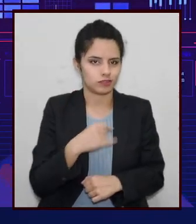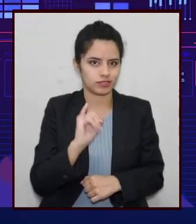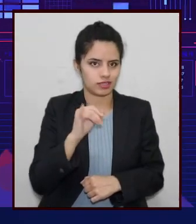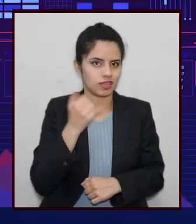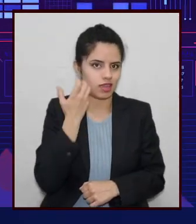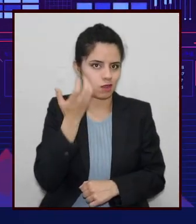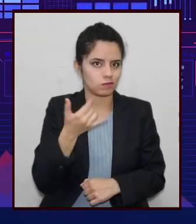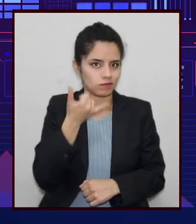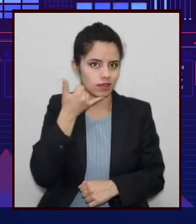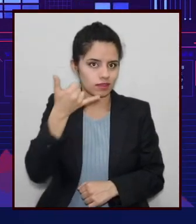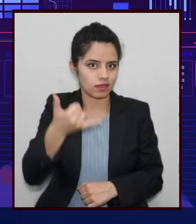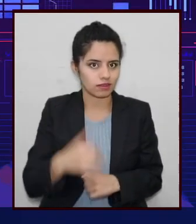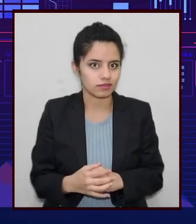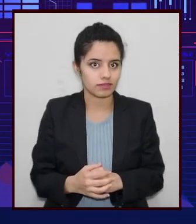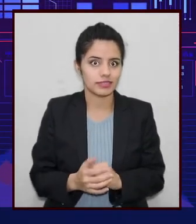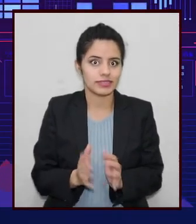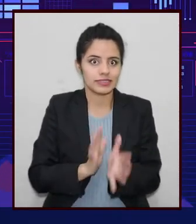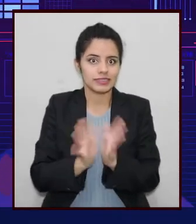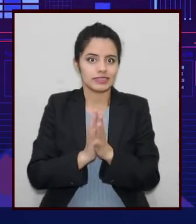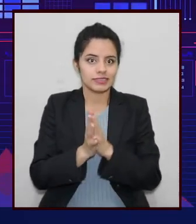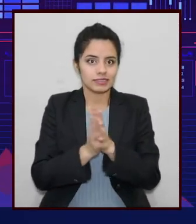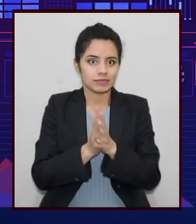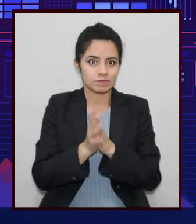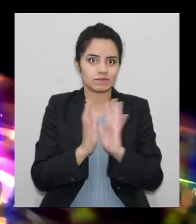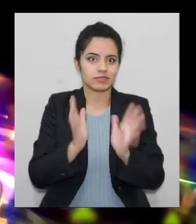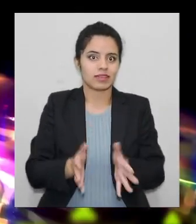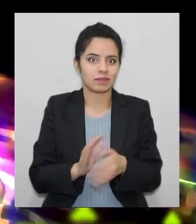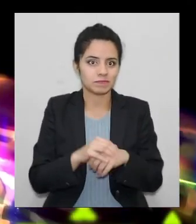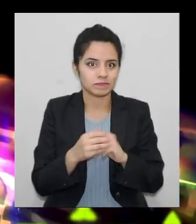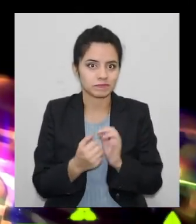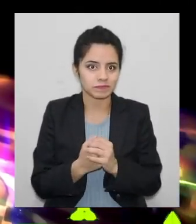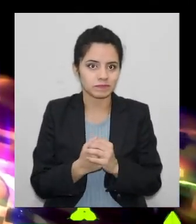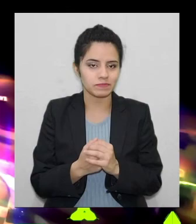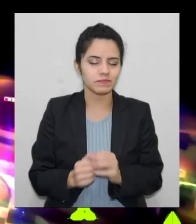llamada. Ya se me queman las habas. ¿Vamos con la entrevista?